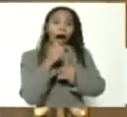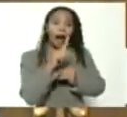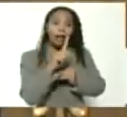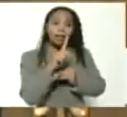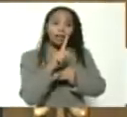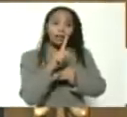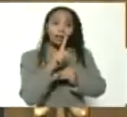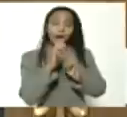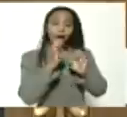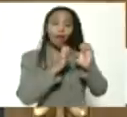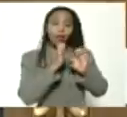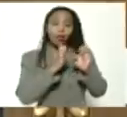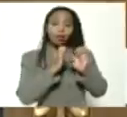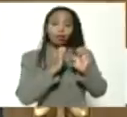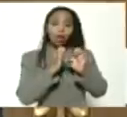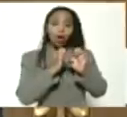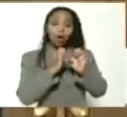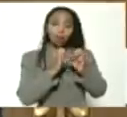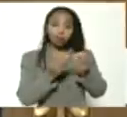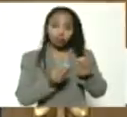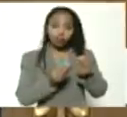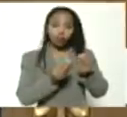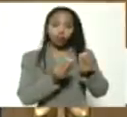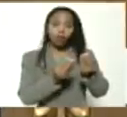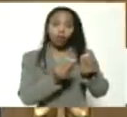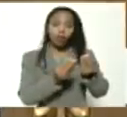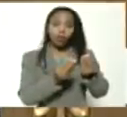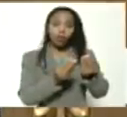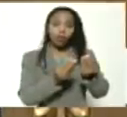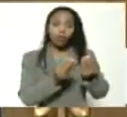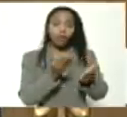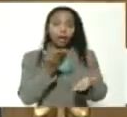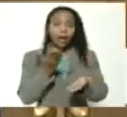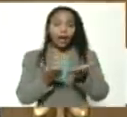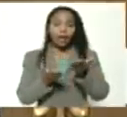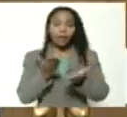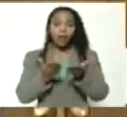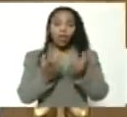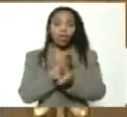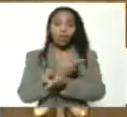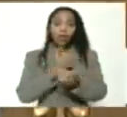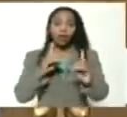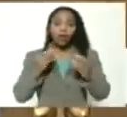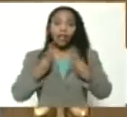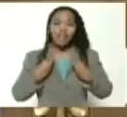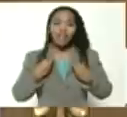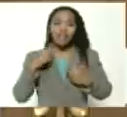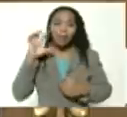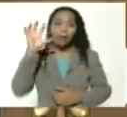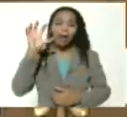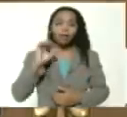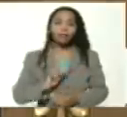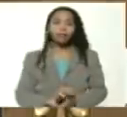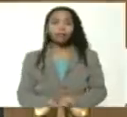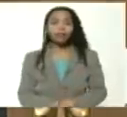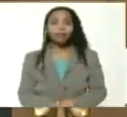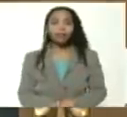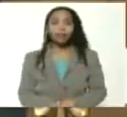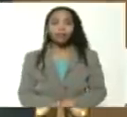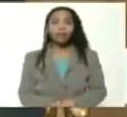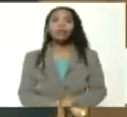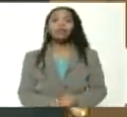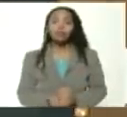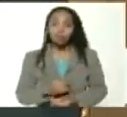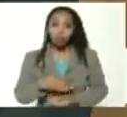baluarte, es garante de la estabilidad democrática que vive nuestra nación, es